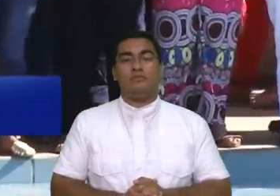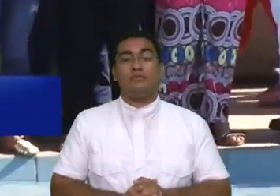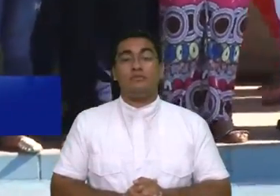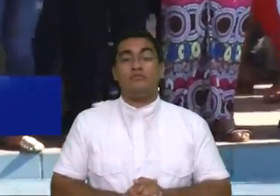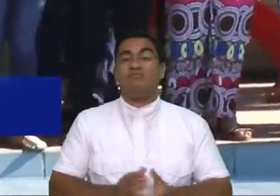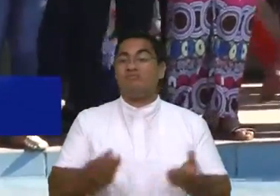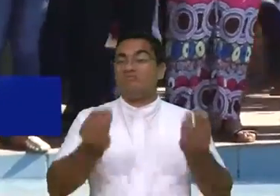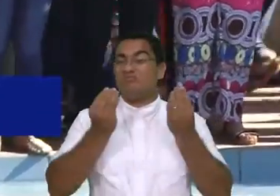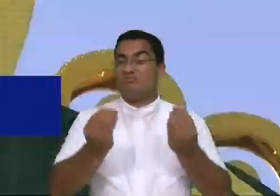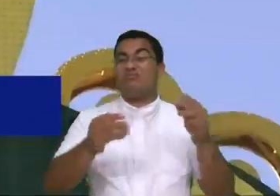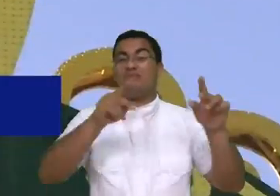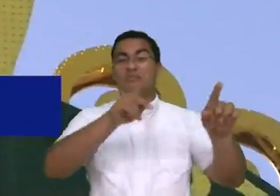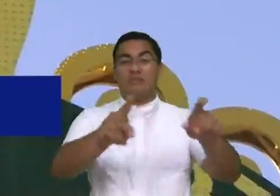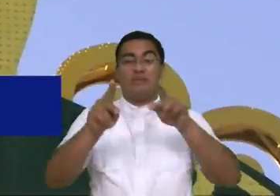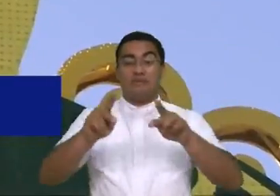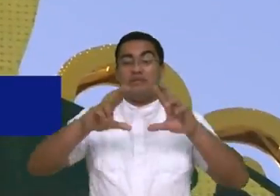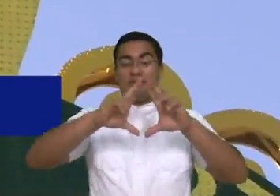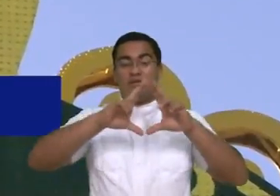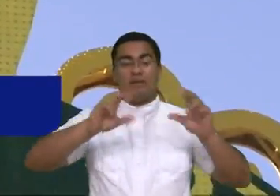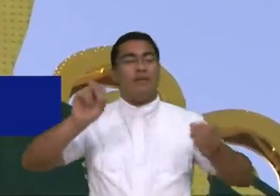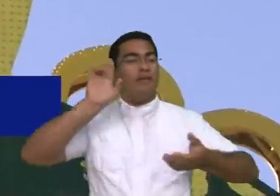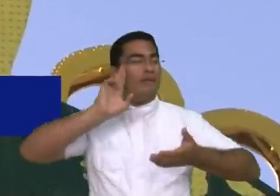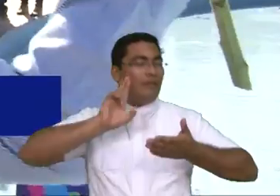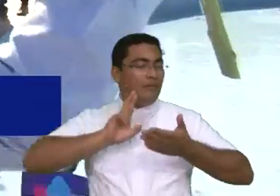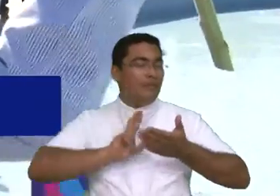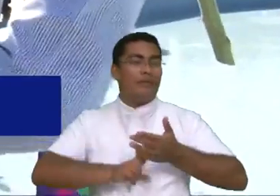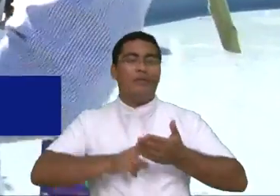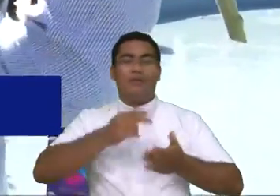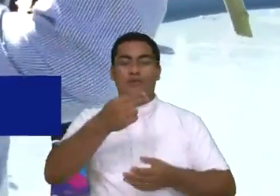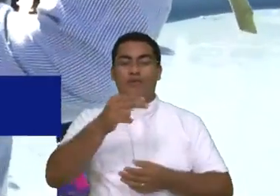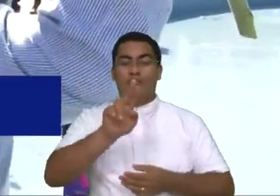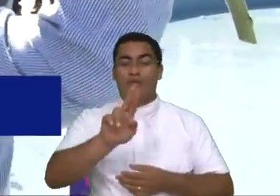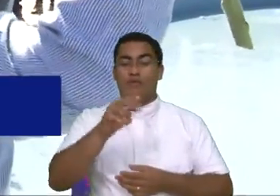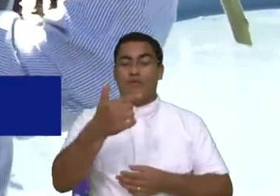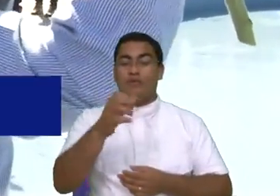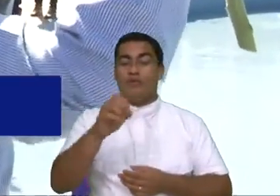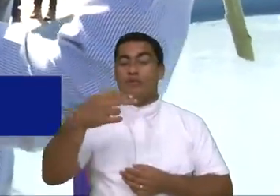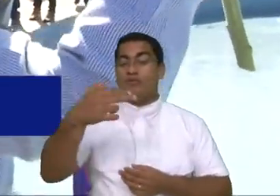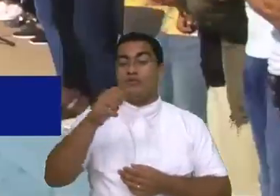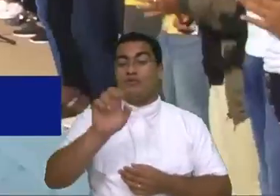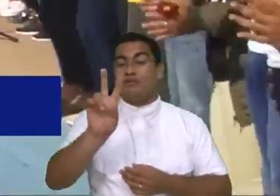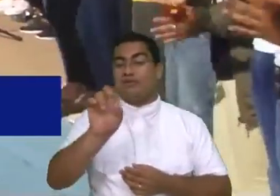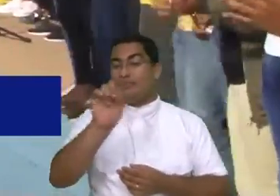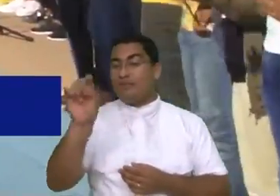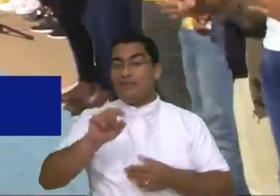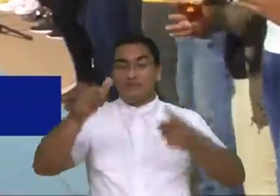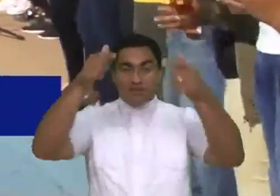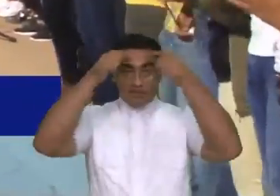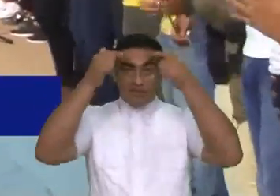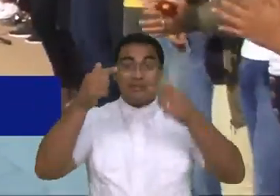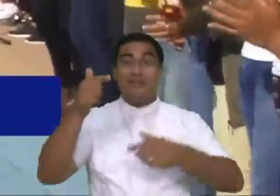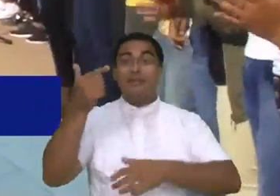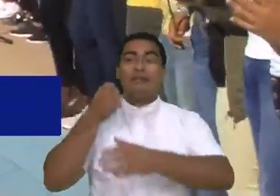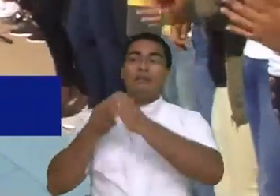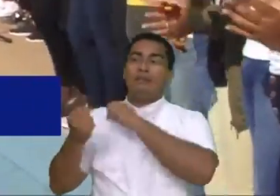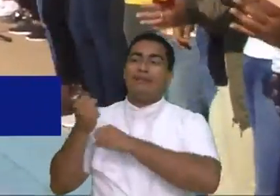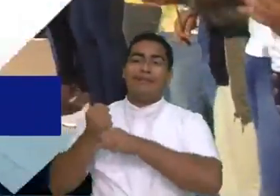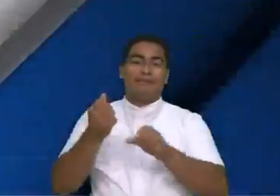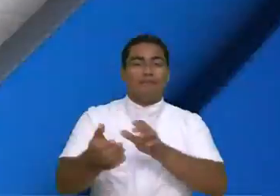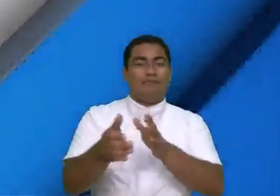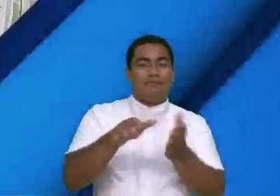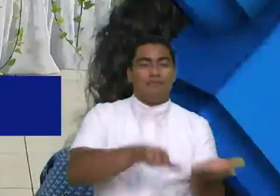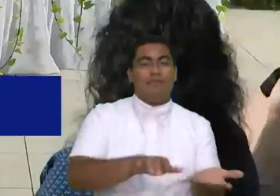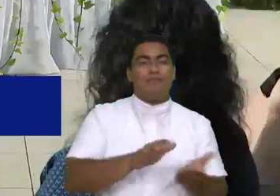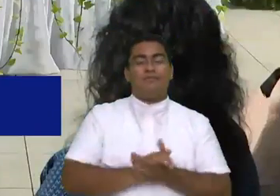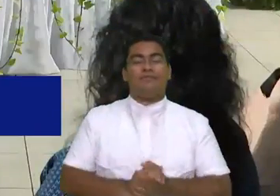Miles de nicaragüenses recuerdan al comandante eterno Hugo Chávez Frías al cumplir 7 años del paso a la inmortalidad.